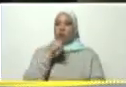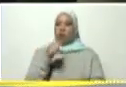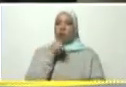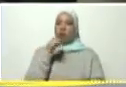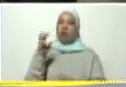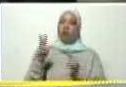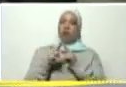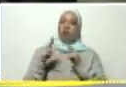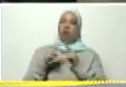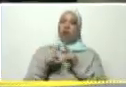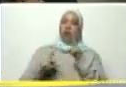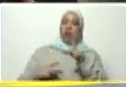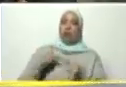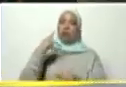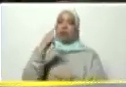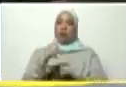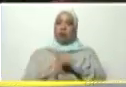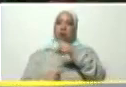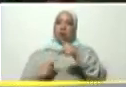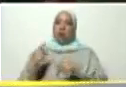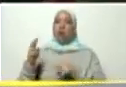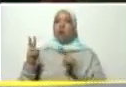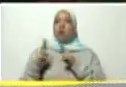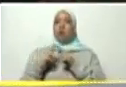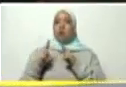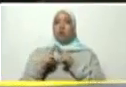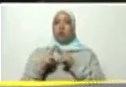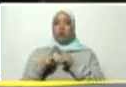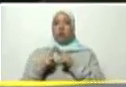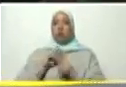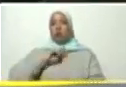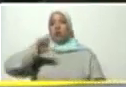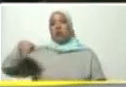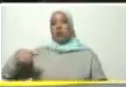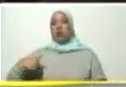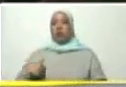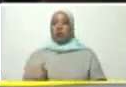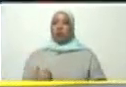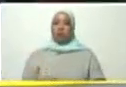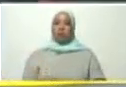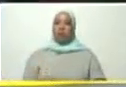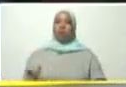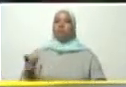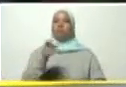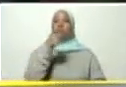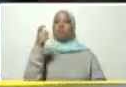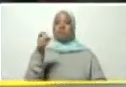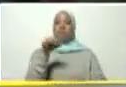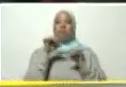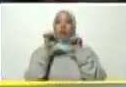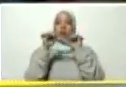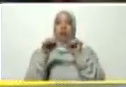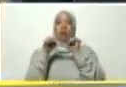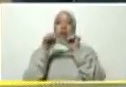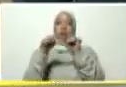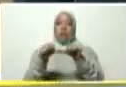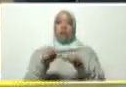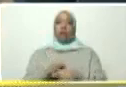conocen nuestro proceso nuestro proceso lo conocen y lo siguen y buscan seguirlo